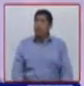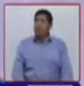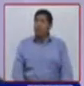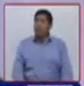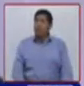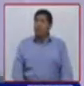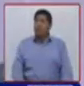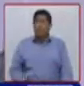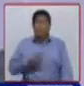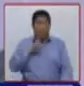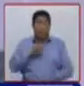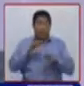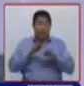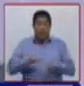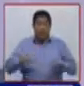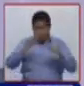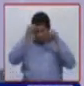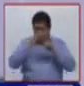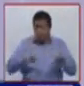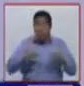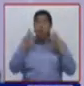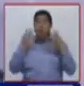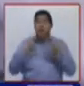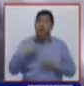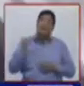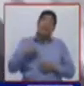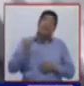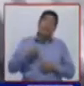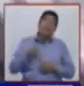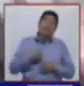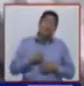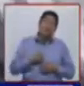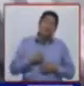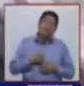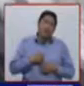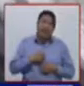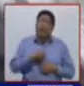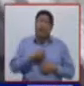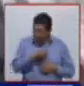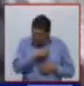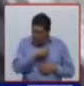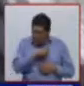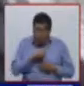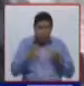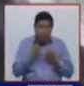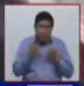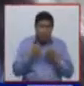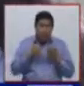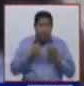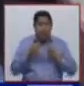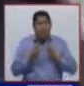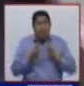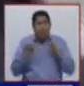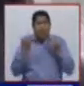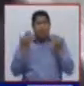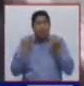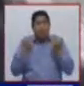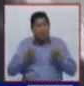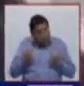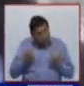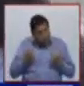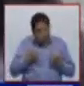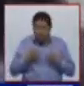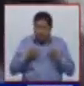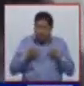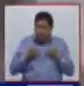¿Los niños se están enfermando mucho? Sí, se están resfriando por el frío y cambio de clima. Y eso les está afectando